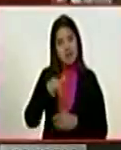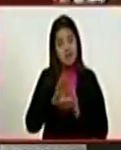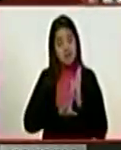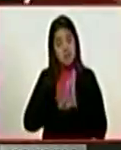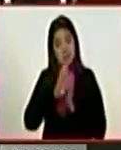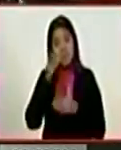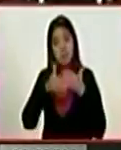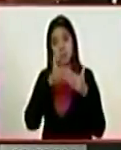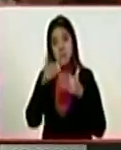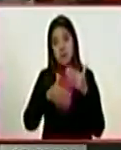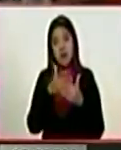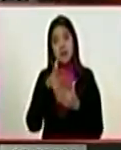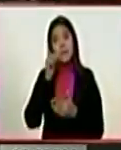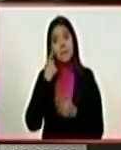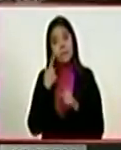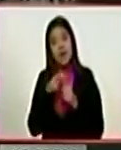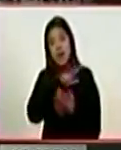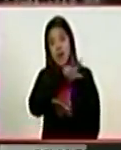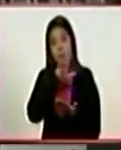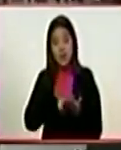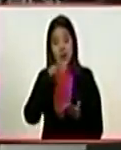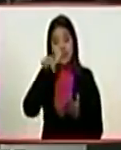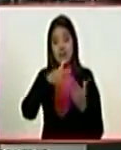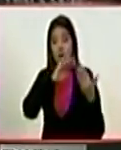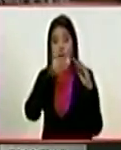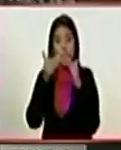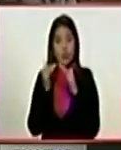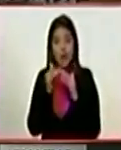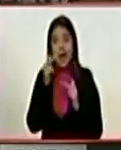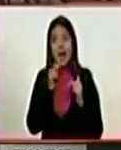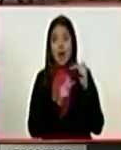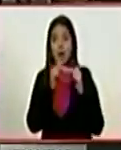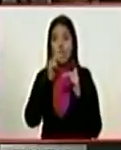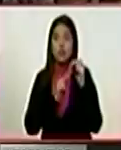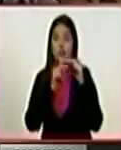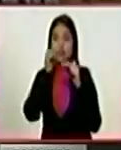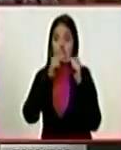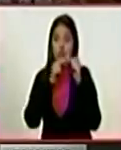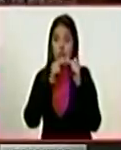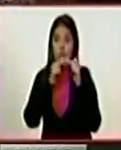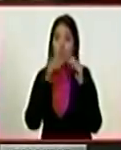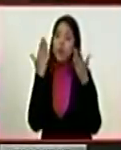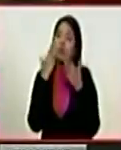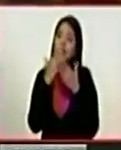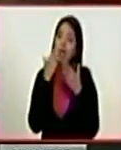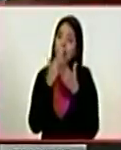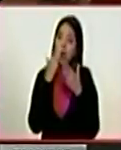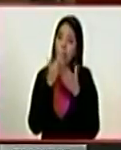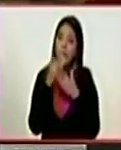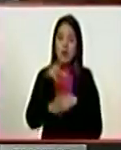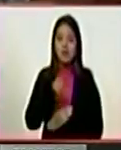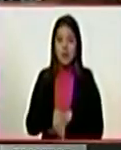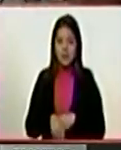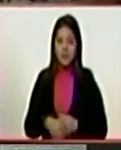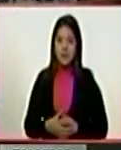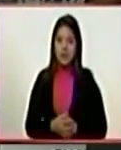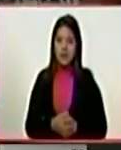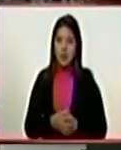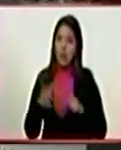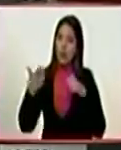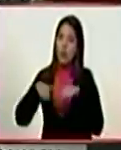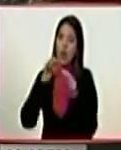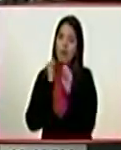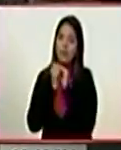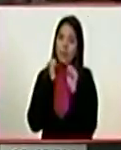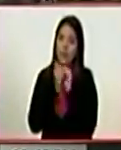avance y la aprobación para esta comunidad fue la construcción de una escuela, así como también un polideportivo